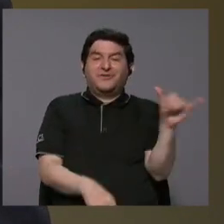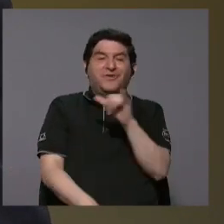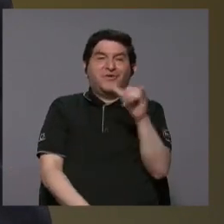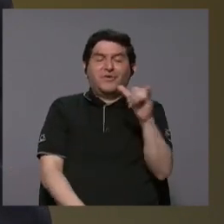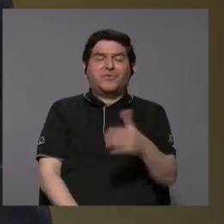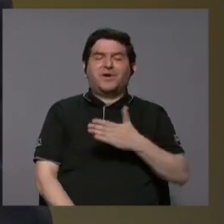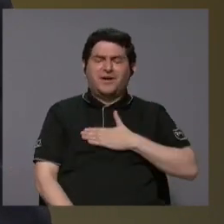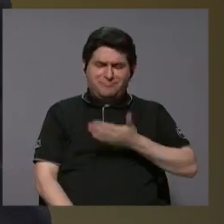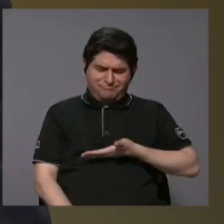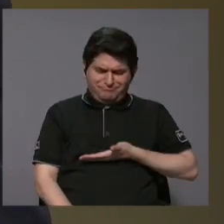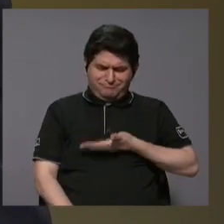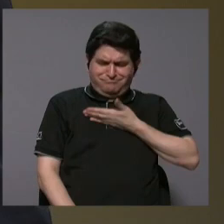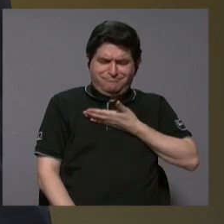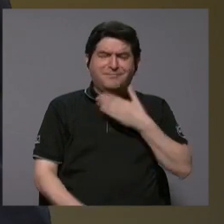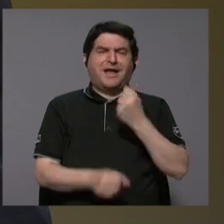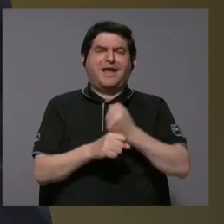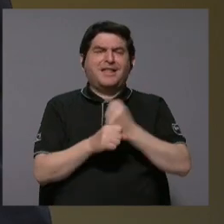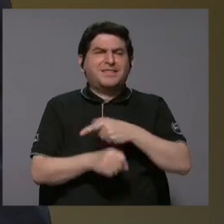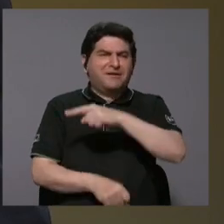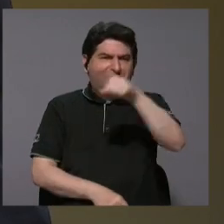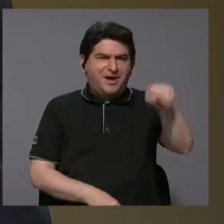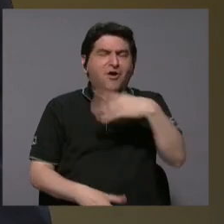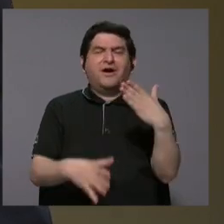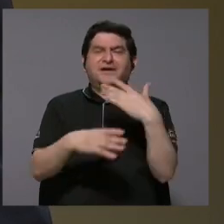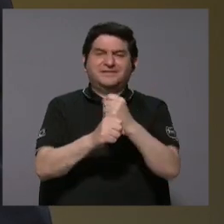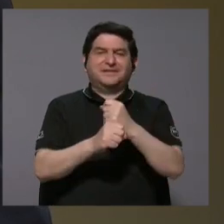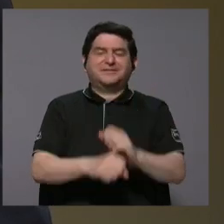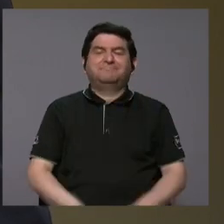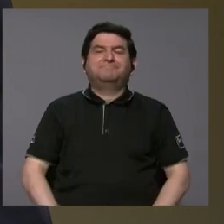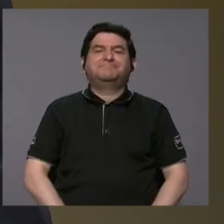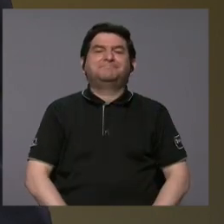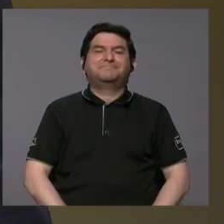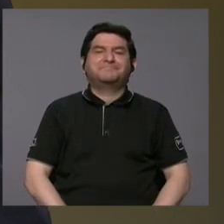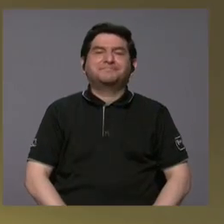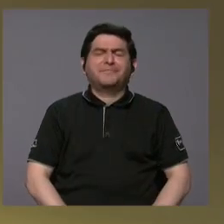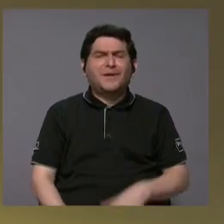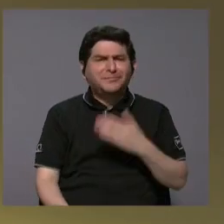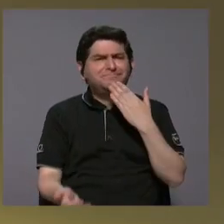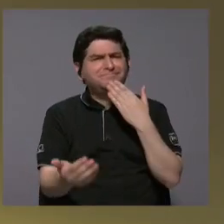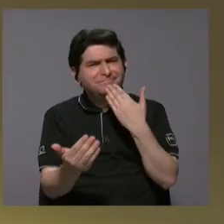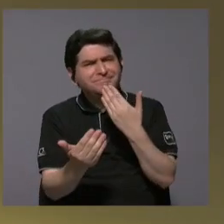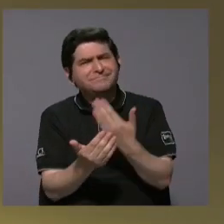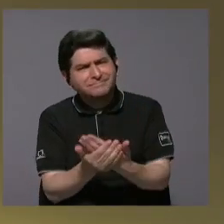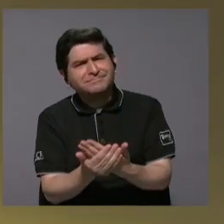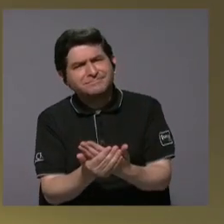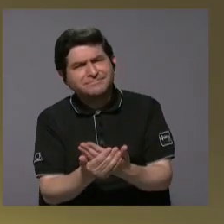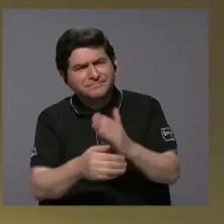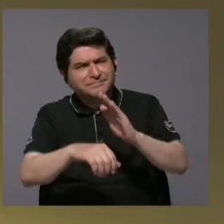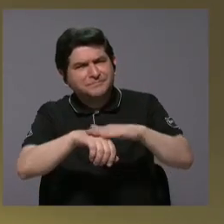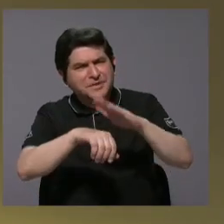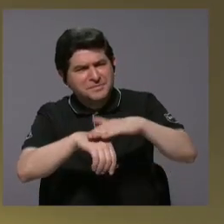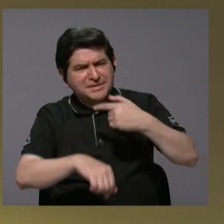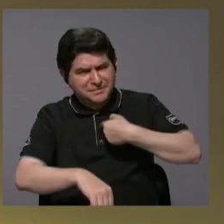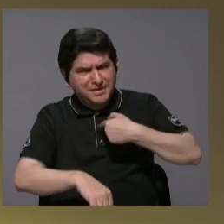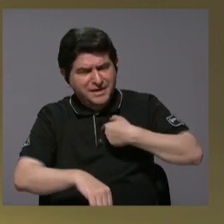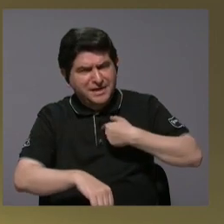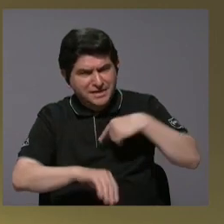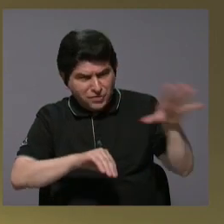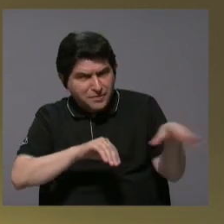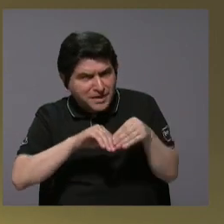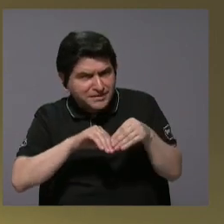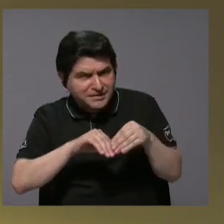me enorgullece todo el trabajo que ellos están haciendo en diferentes qué partes. Qué bueno, déjeme sumarme a eso. Yo